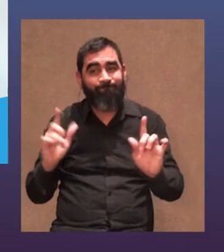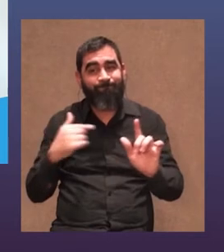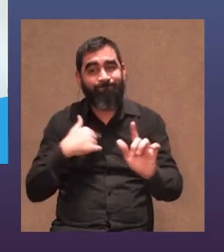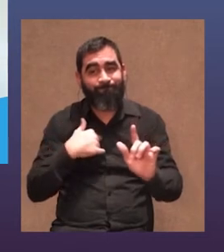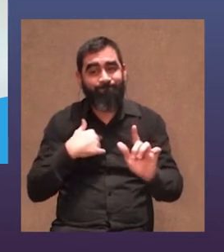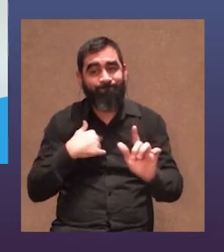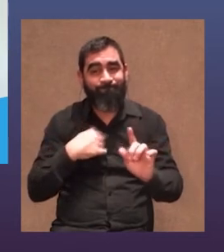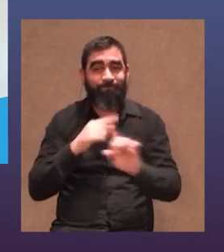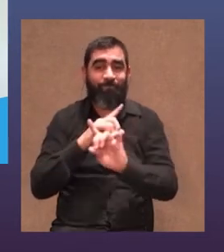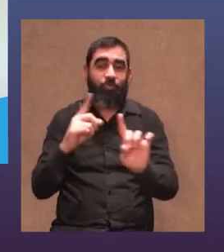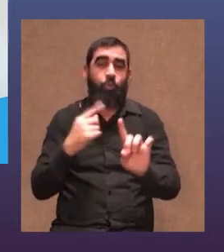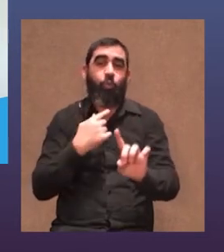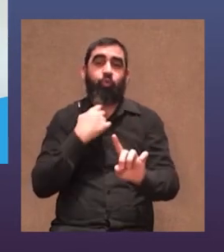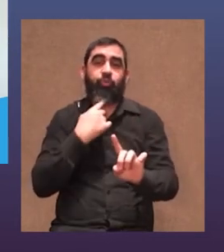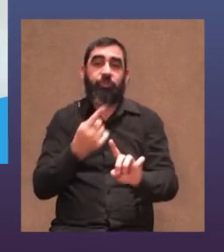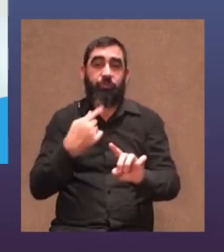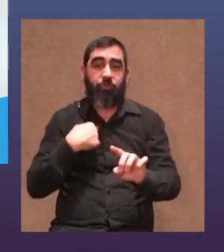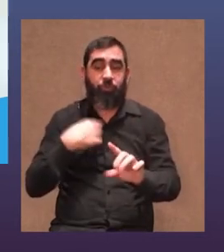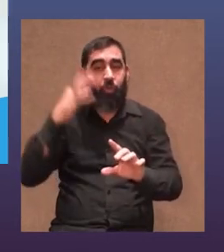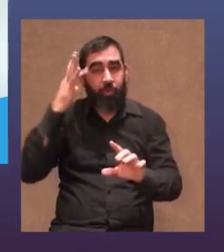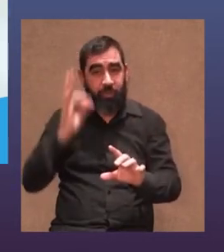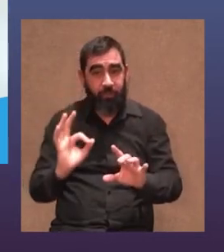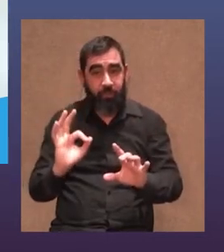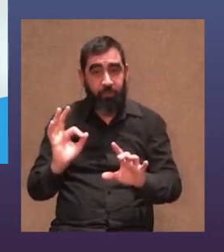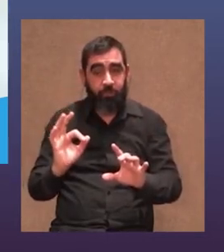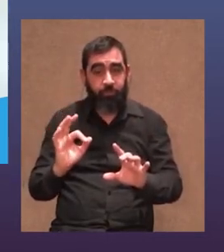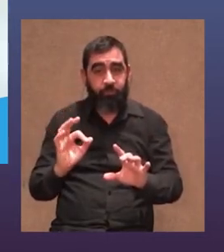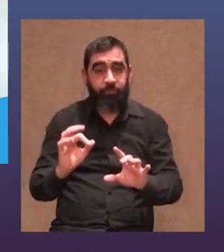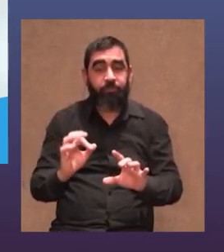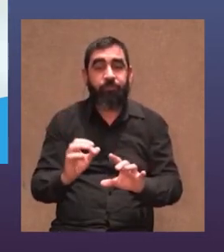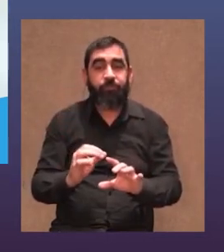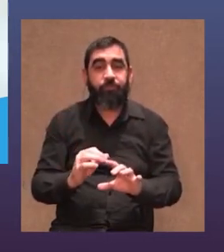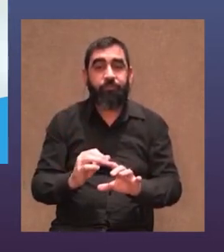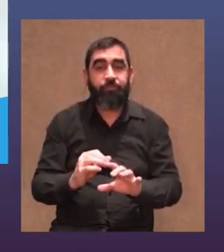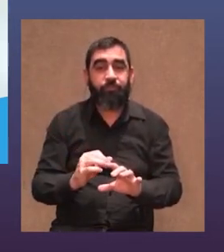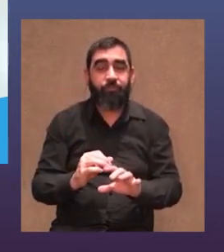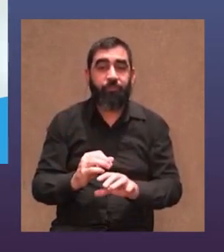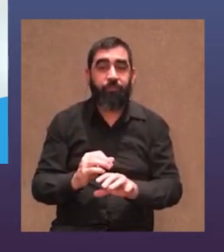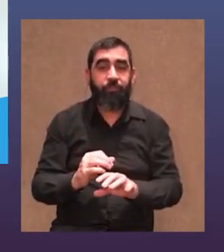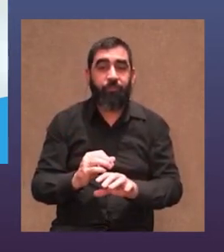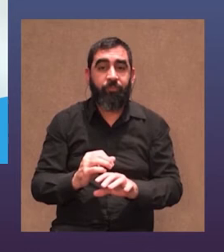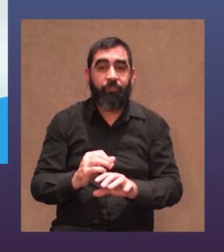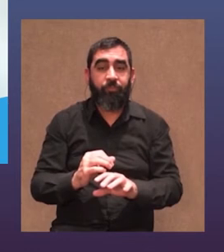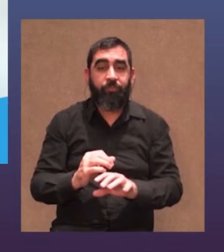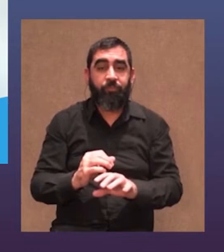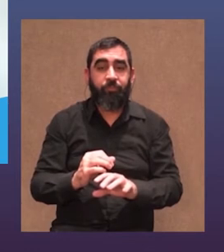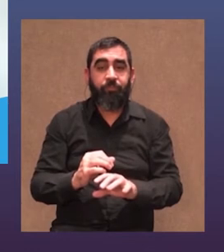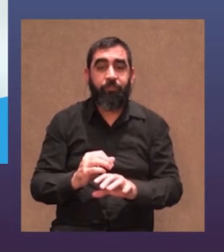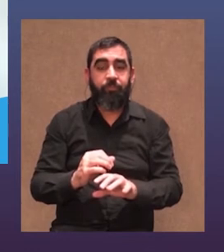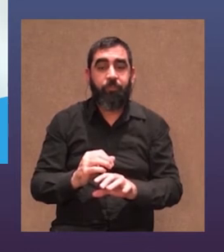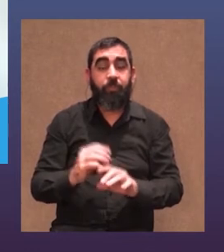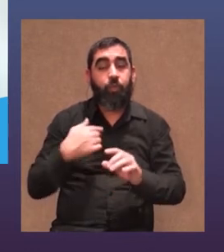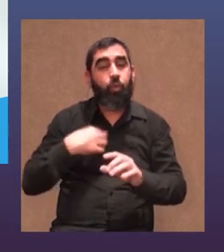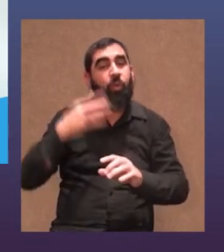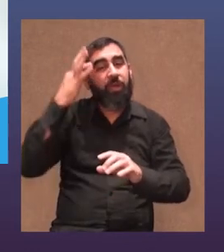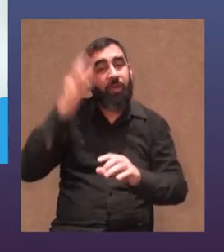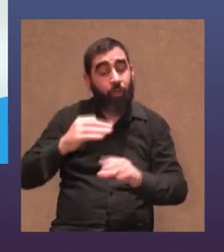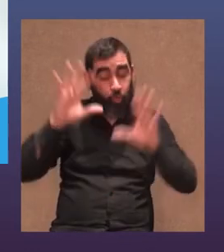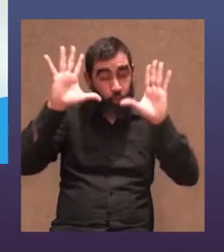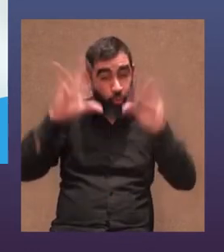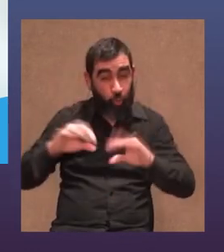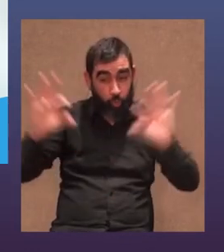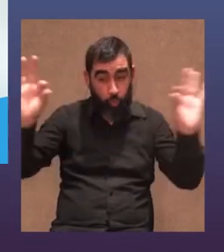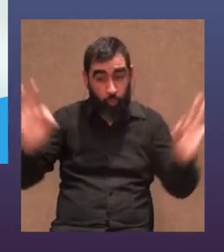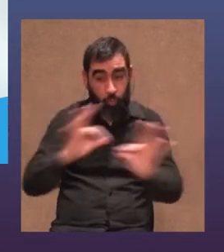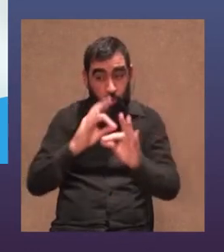eso es una frontera falsa que se ha creado. Y creo que todos los músicos que